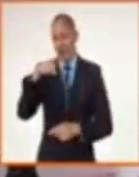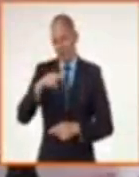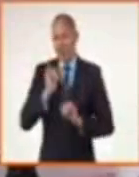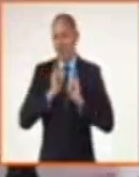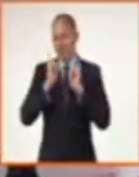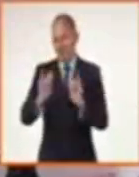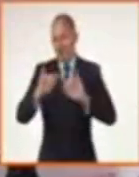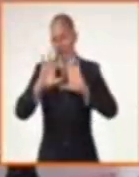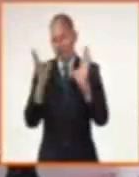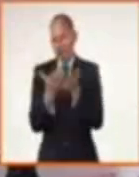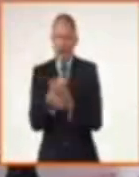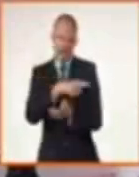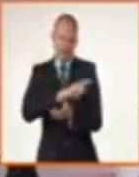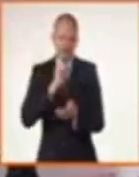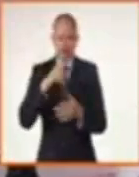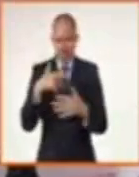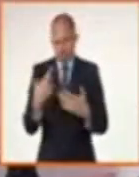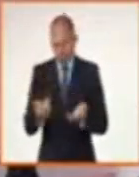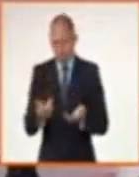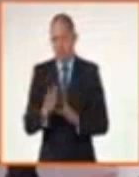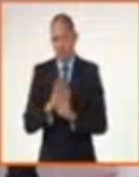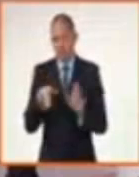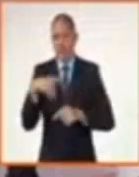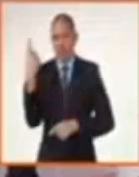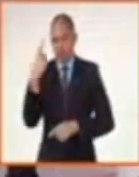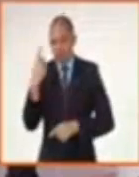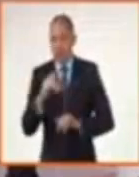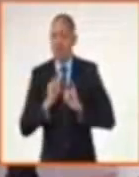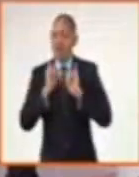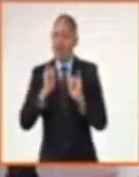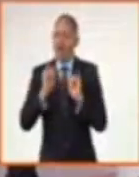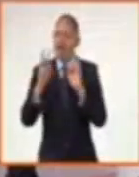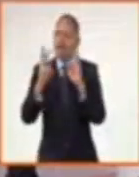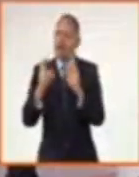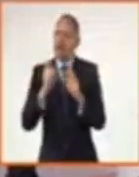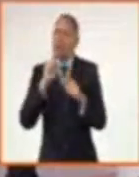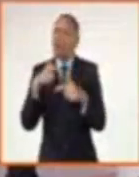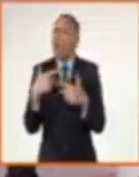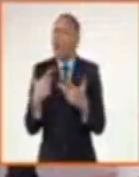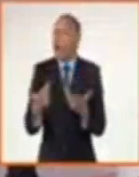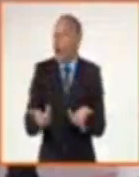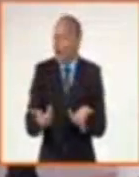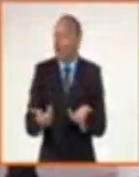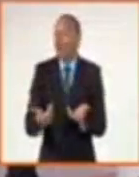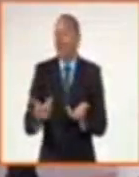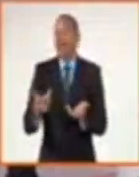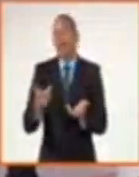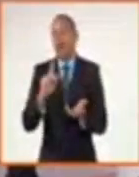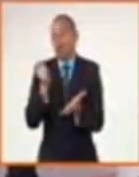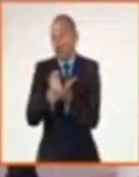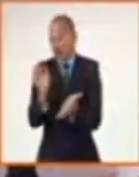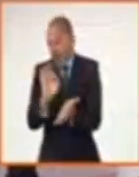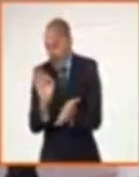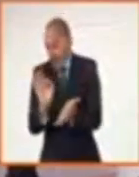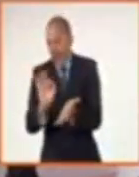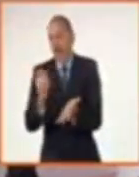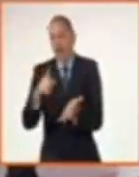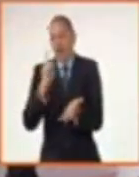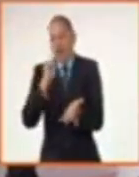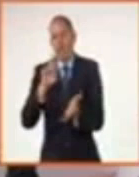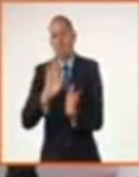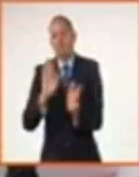la prensa en el Consejo Electoral Nacional. Los resultados preliminares, pues todavía deben ser validados